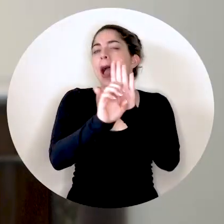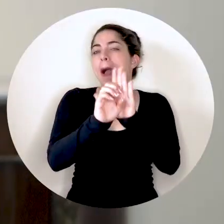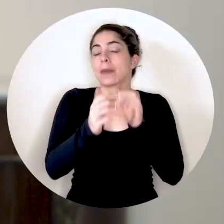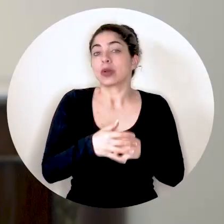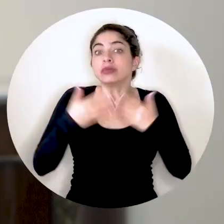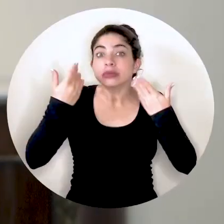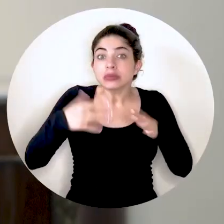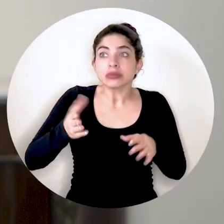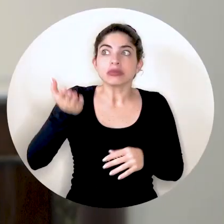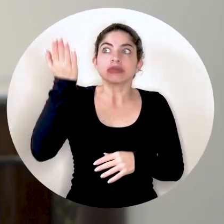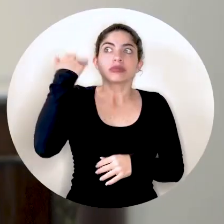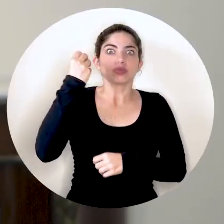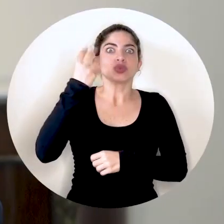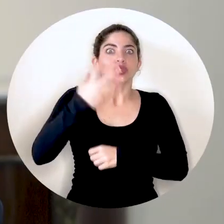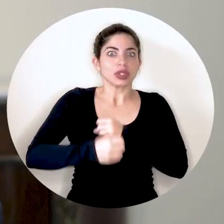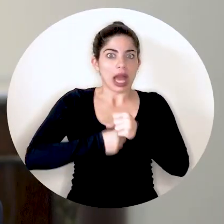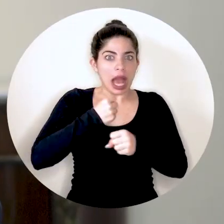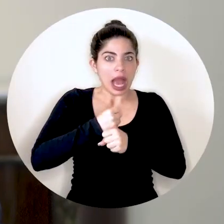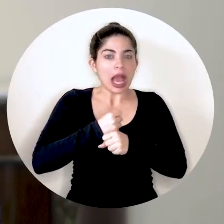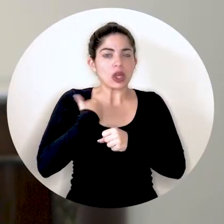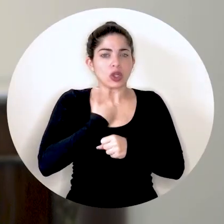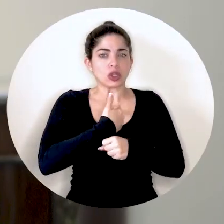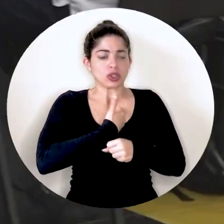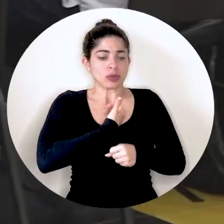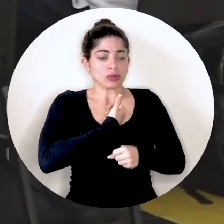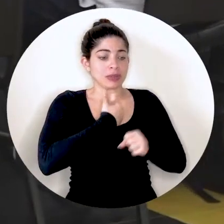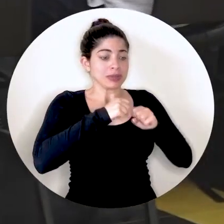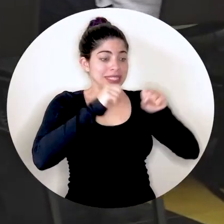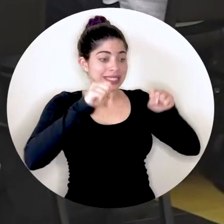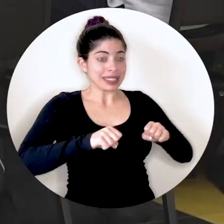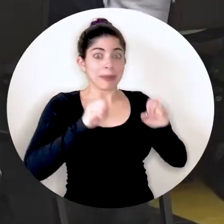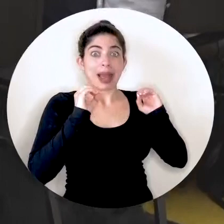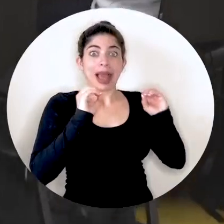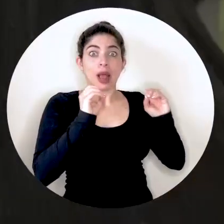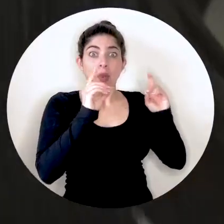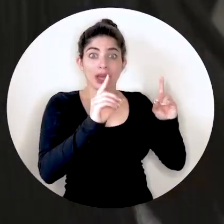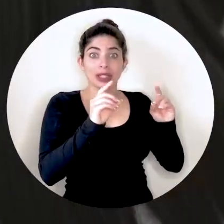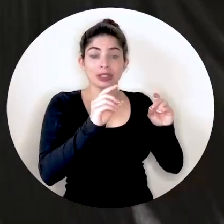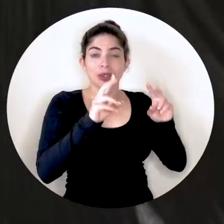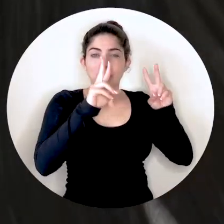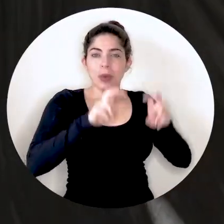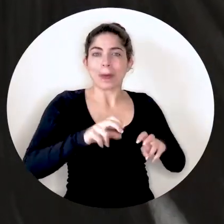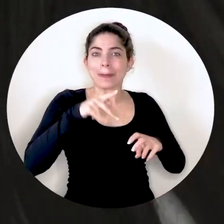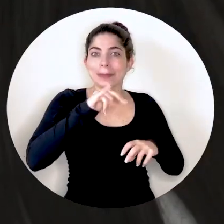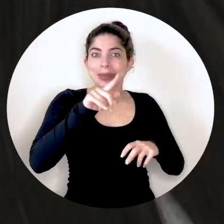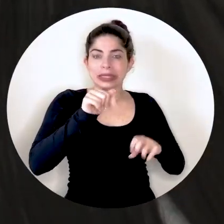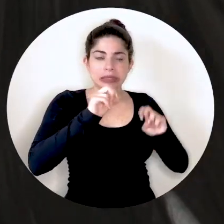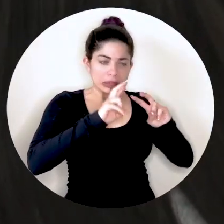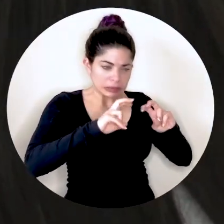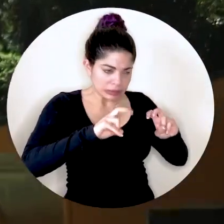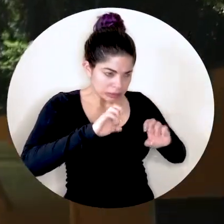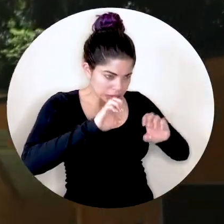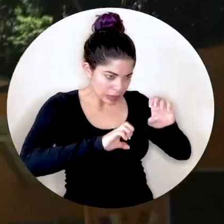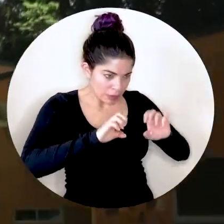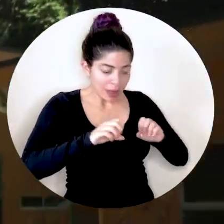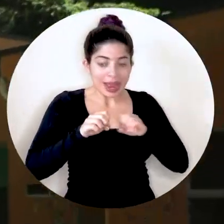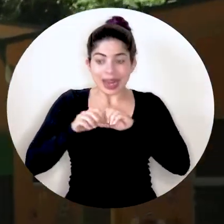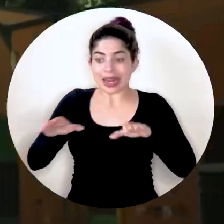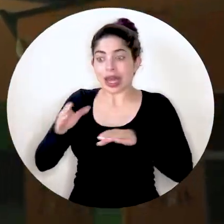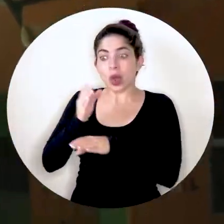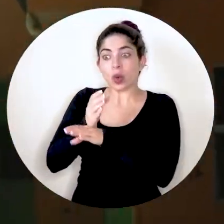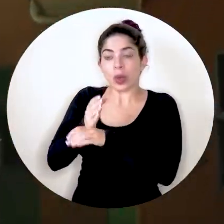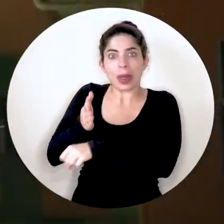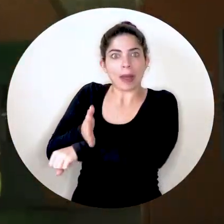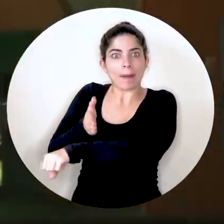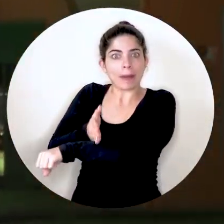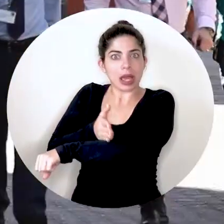ejemplo, ya desde hace años hemos venido midiendo nuestro sistema educativo con la prueba PISA, también mejorando nuestra red de